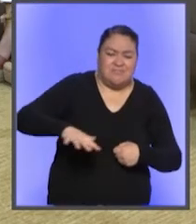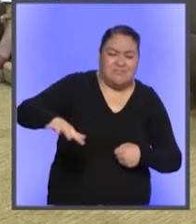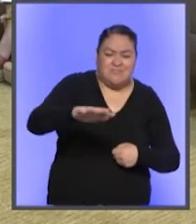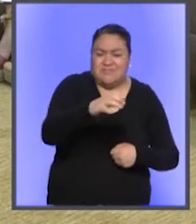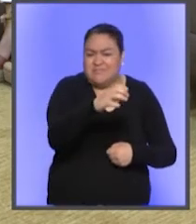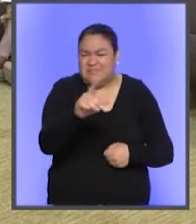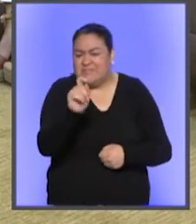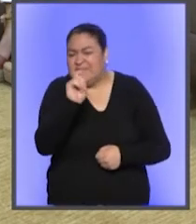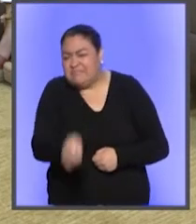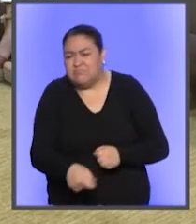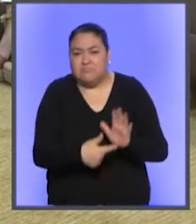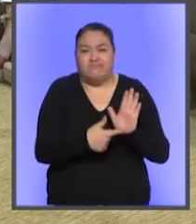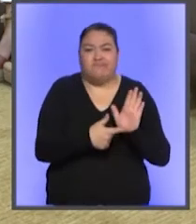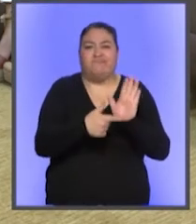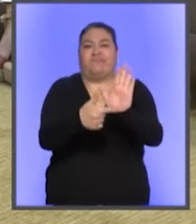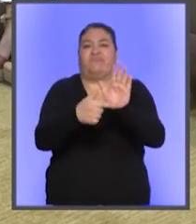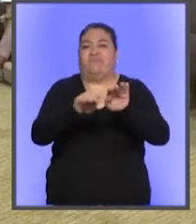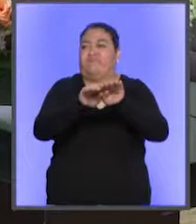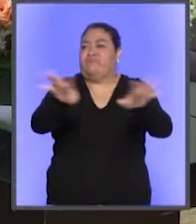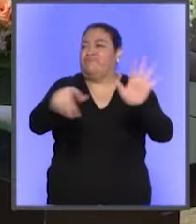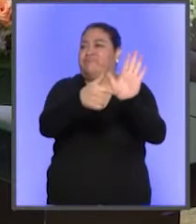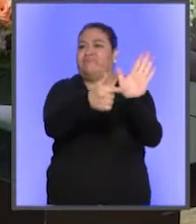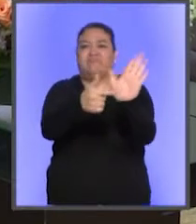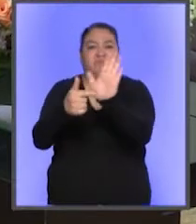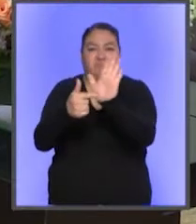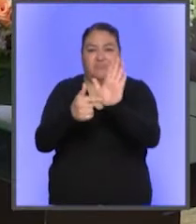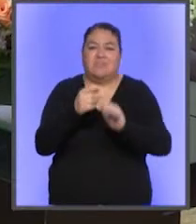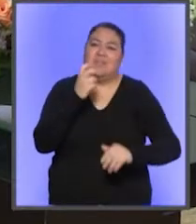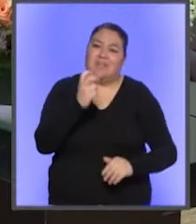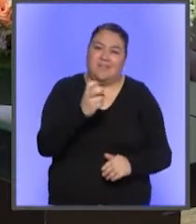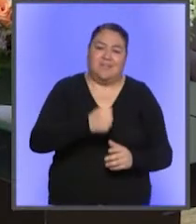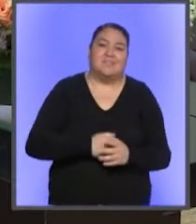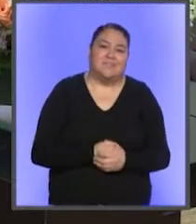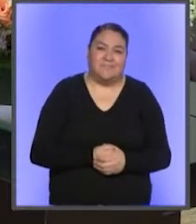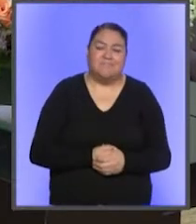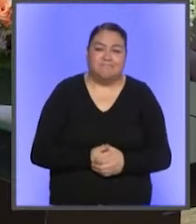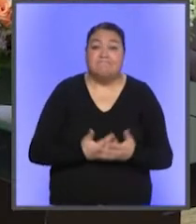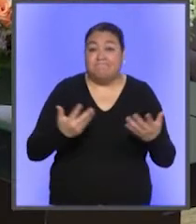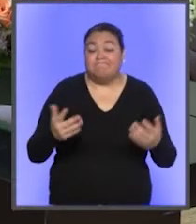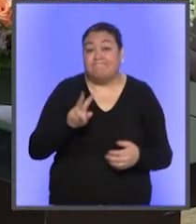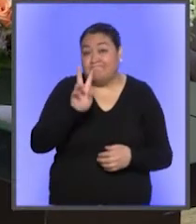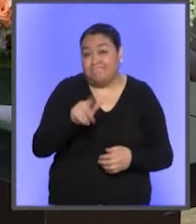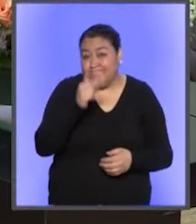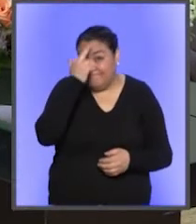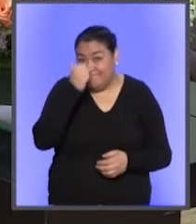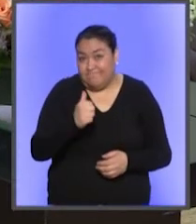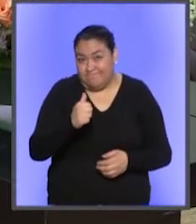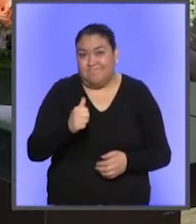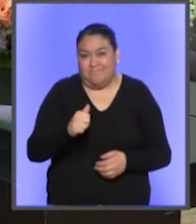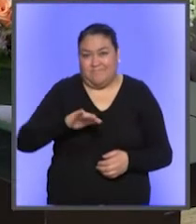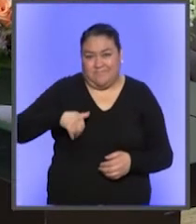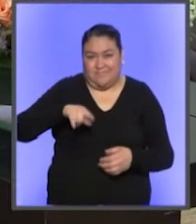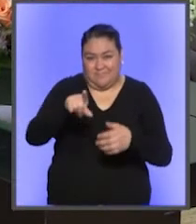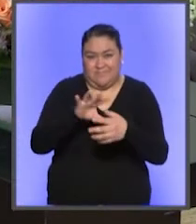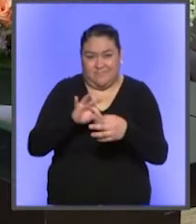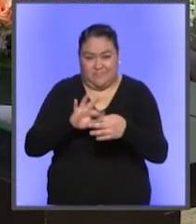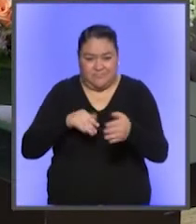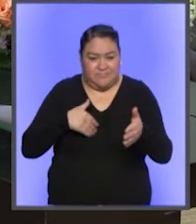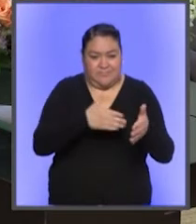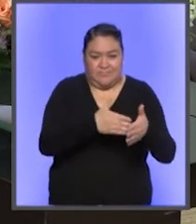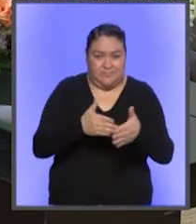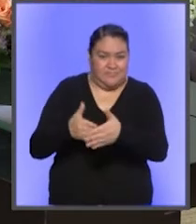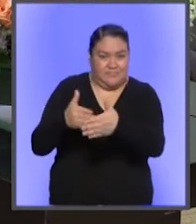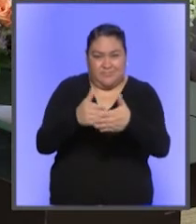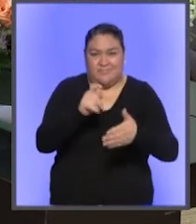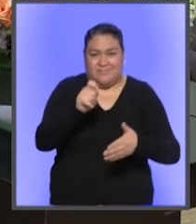que viven las mujeres Rurales en nuestro país y hablando de este tema además de los obstáculos que nos compartieron